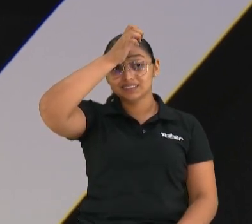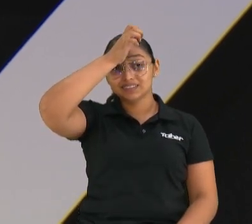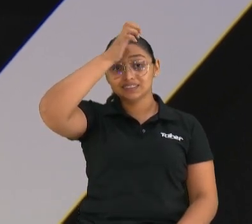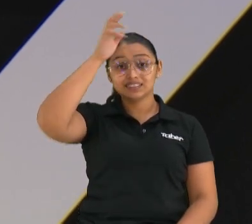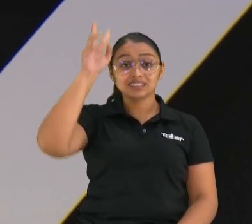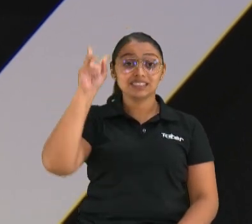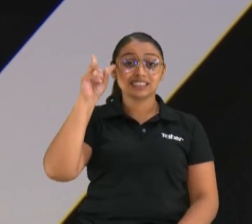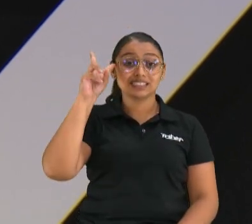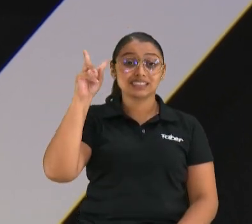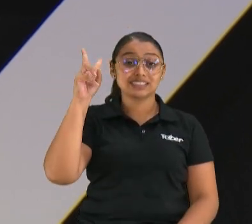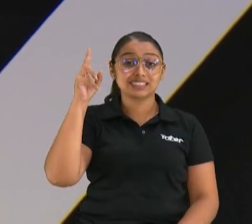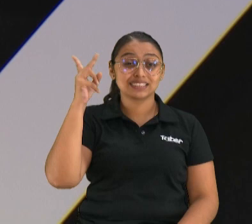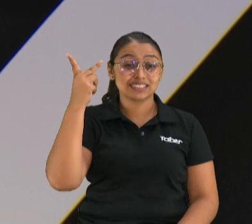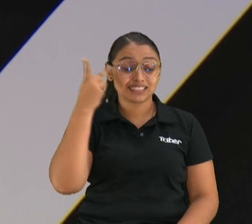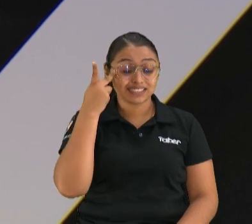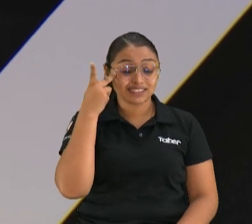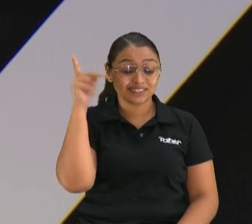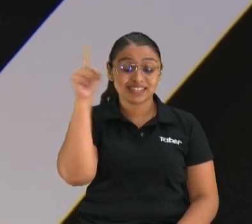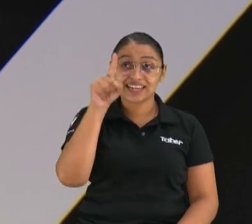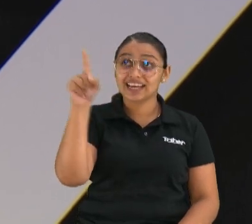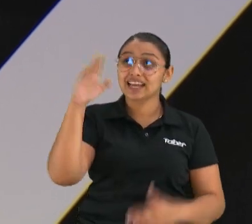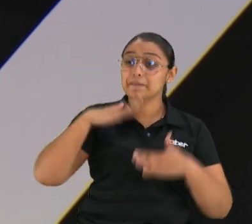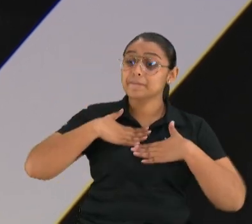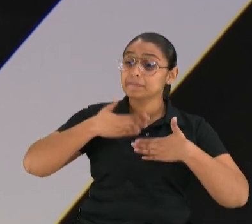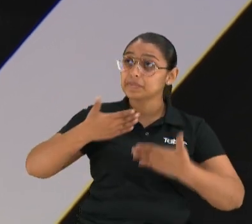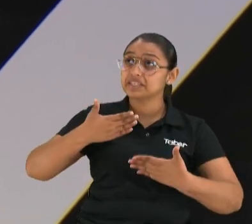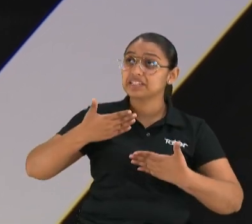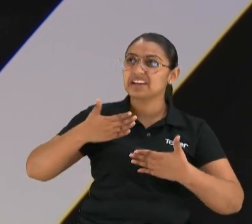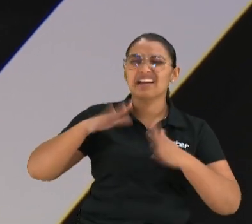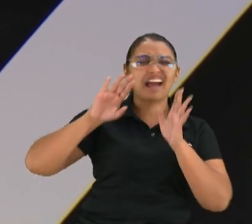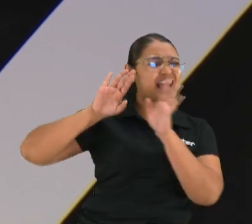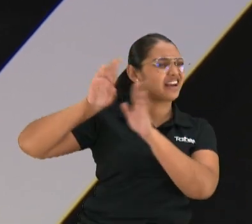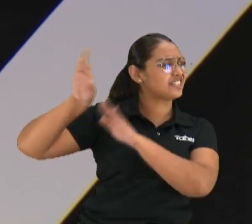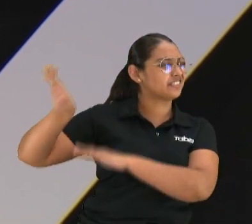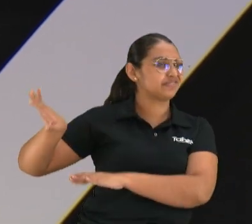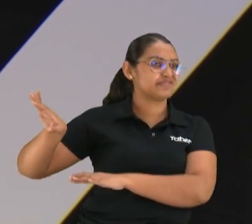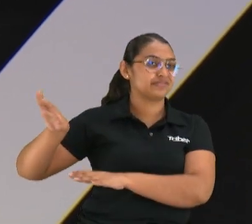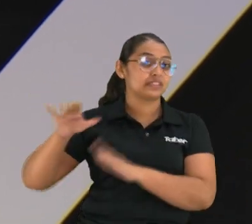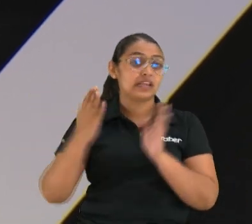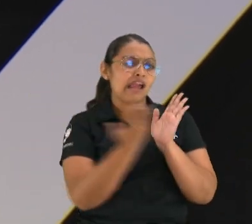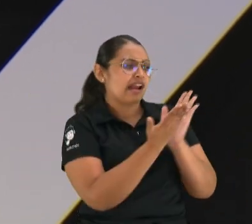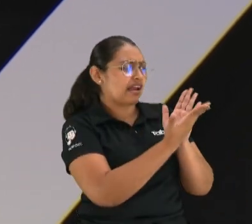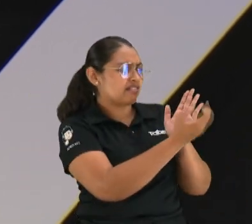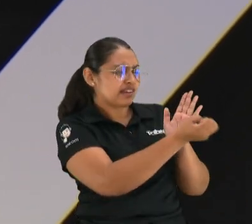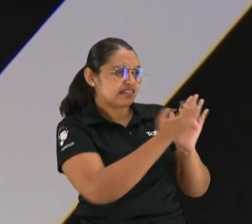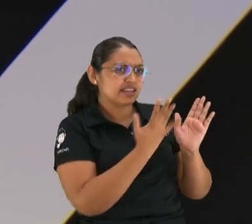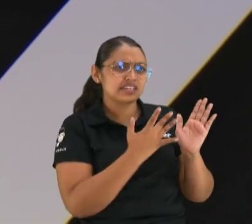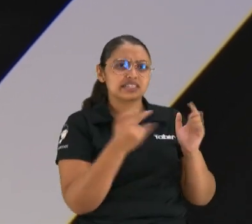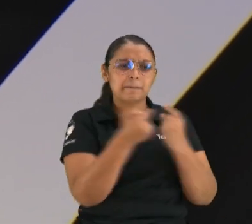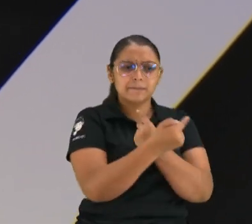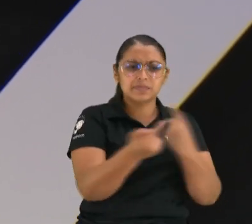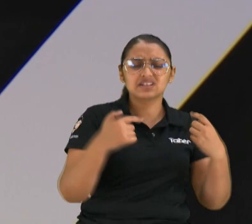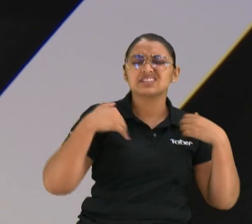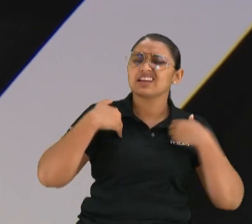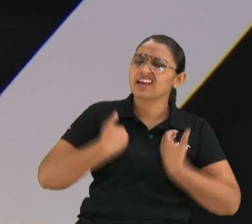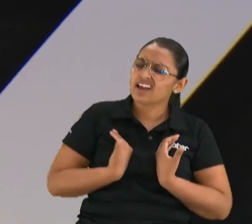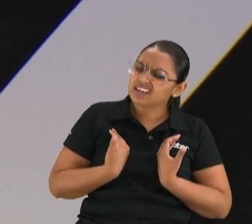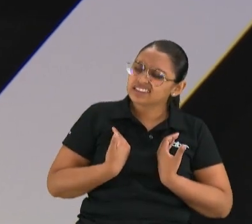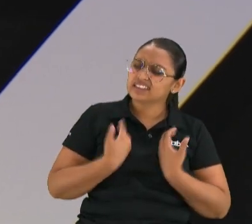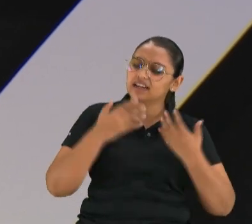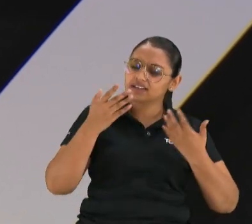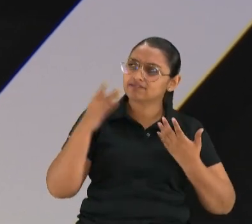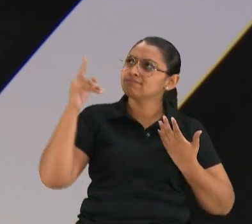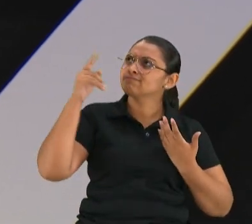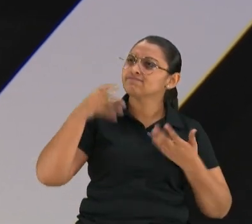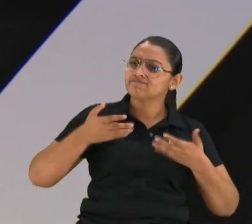rechaza la misericordia de Dios Qué dice La Biblia Venid a mí todos los que estáis trabajados y cargados y vamos a descansar eso dice la Biblia y que dice el